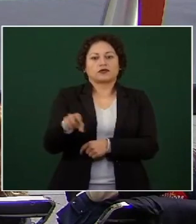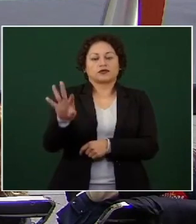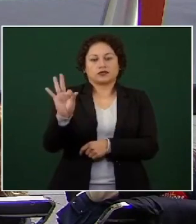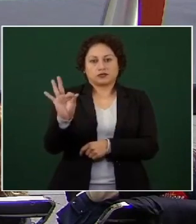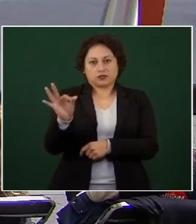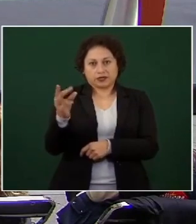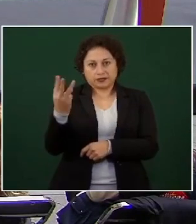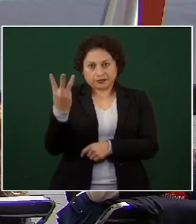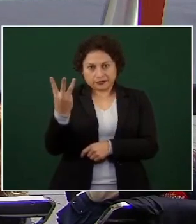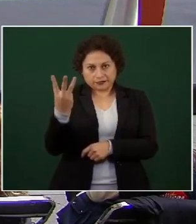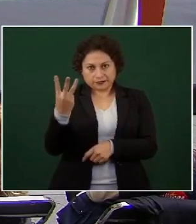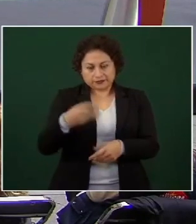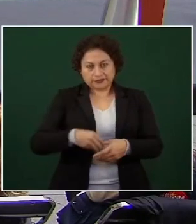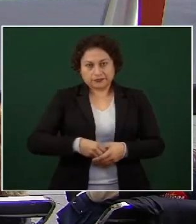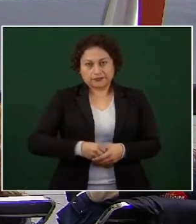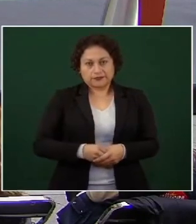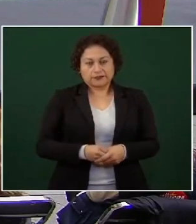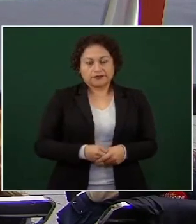243.